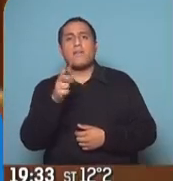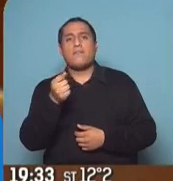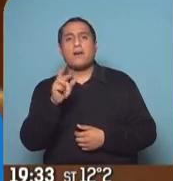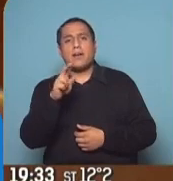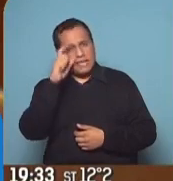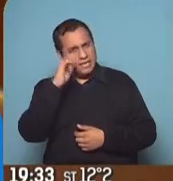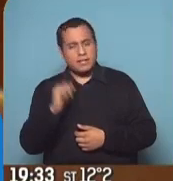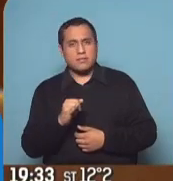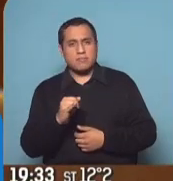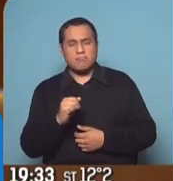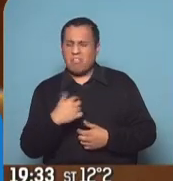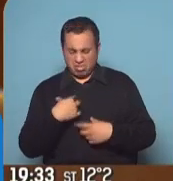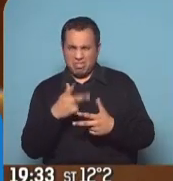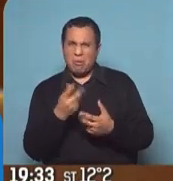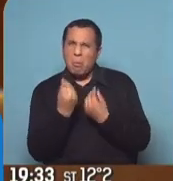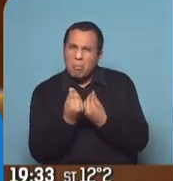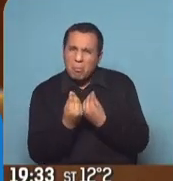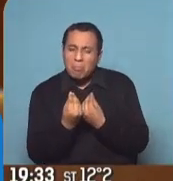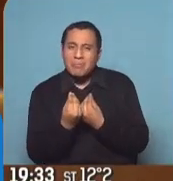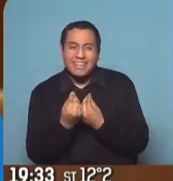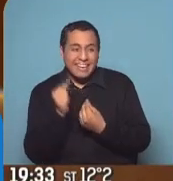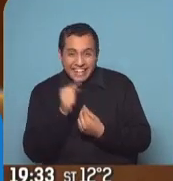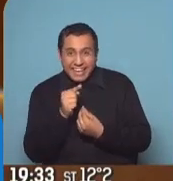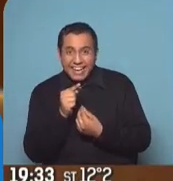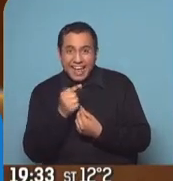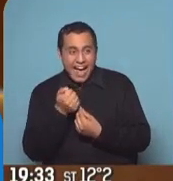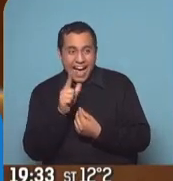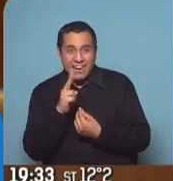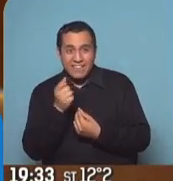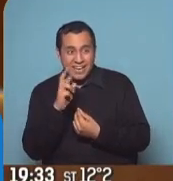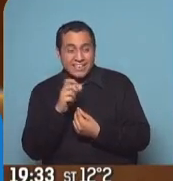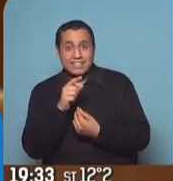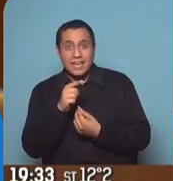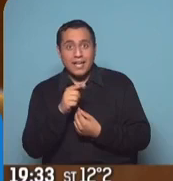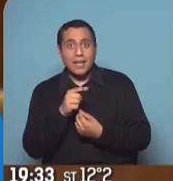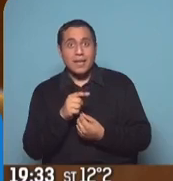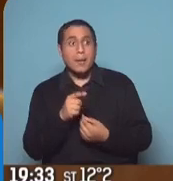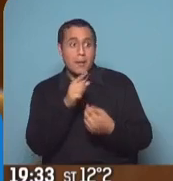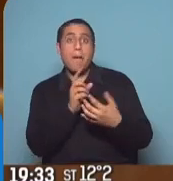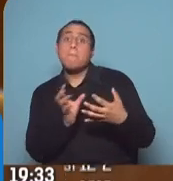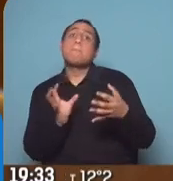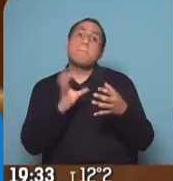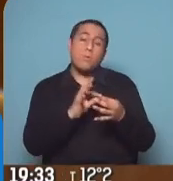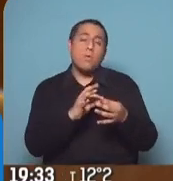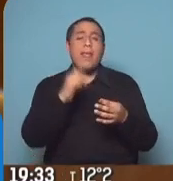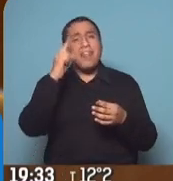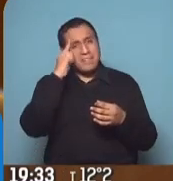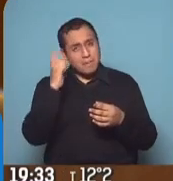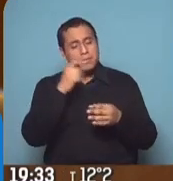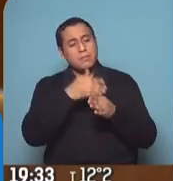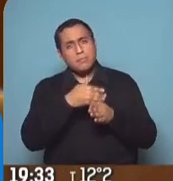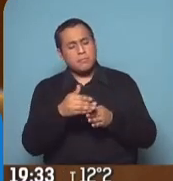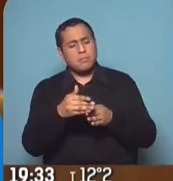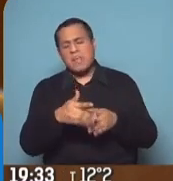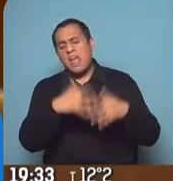Y digo esto porque Chacho Álvarez, a los 10 meses de asumir, renuncia